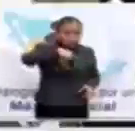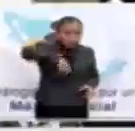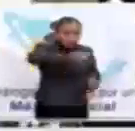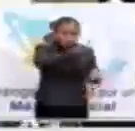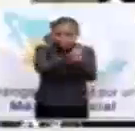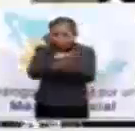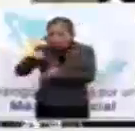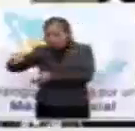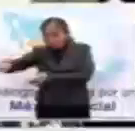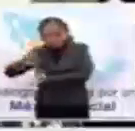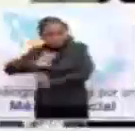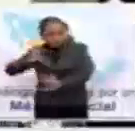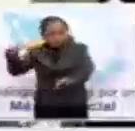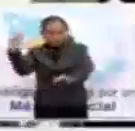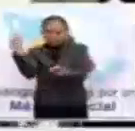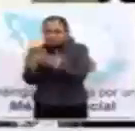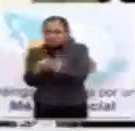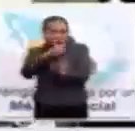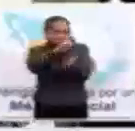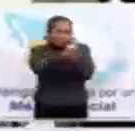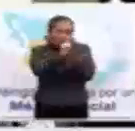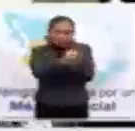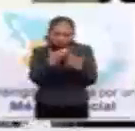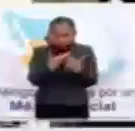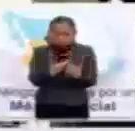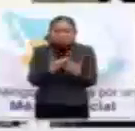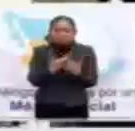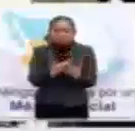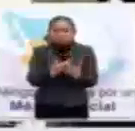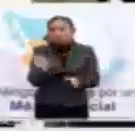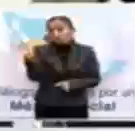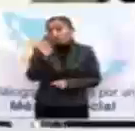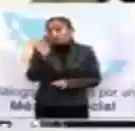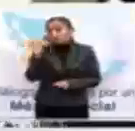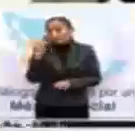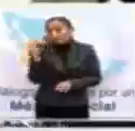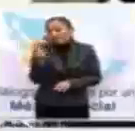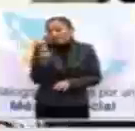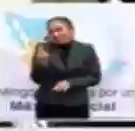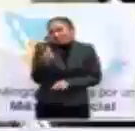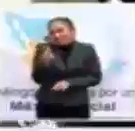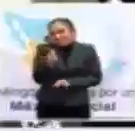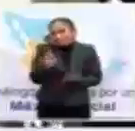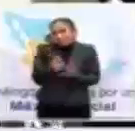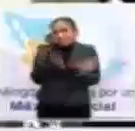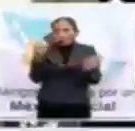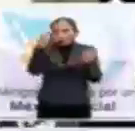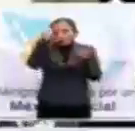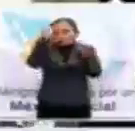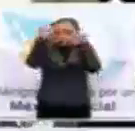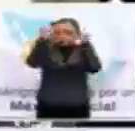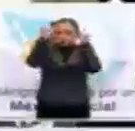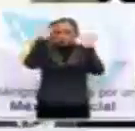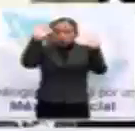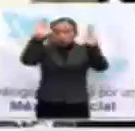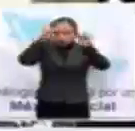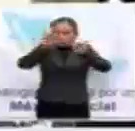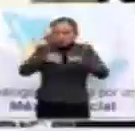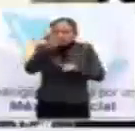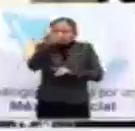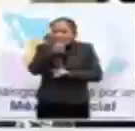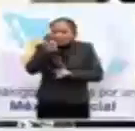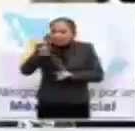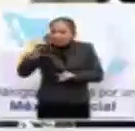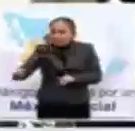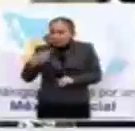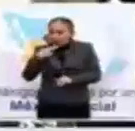la ley ya la tenemos o las leyes ya las tenemos. Probablemente necesitamos aterrizar un poco más en lo que son